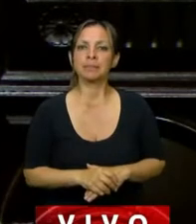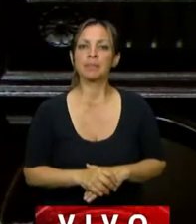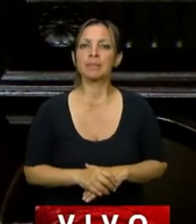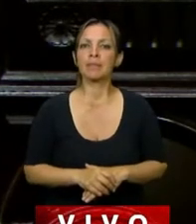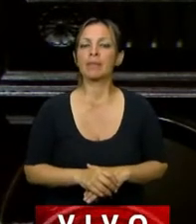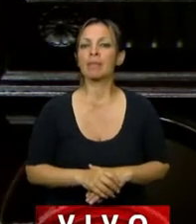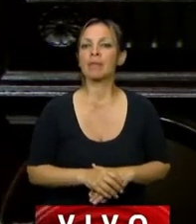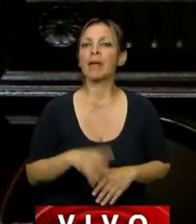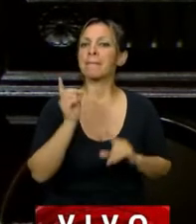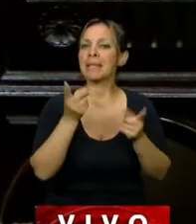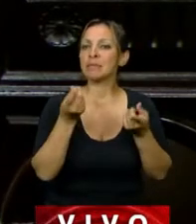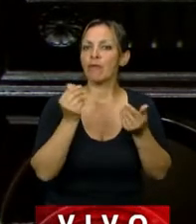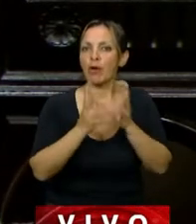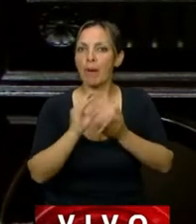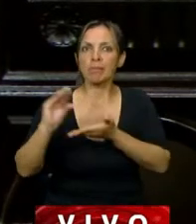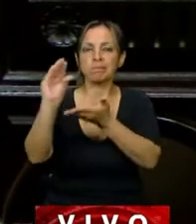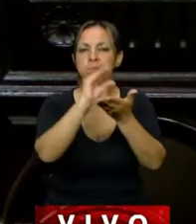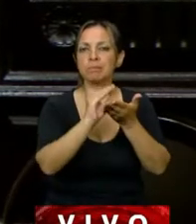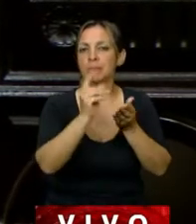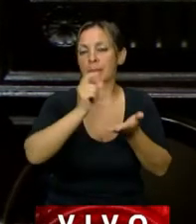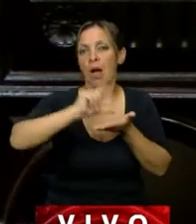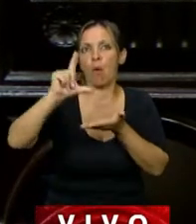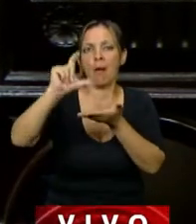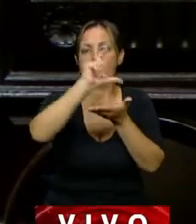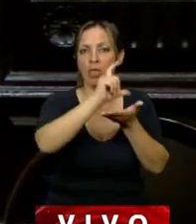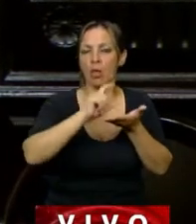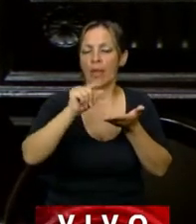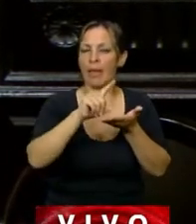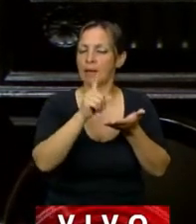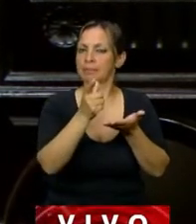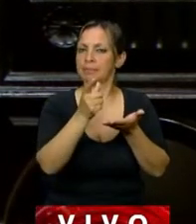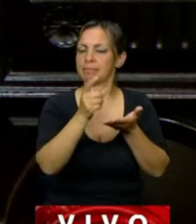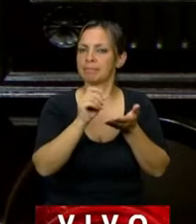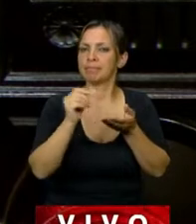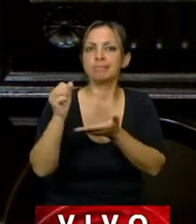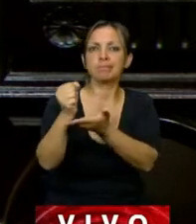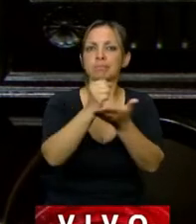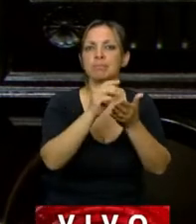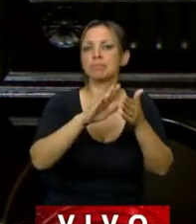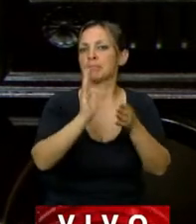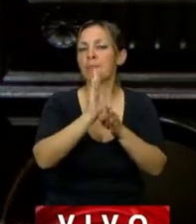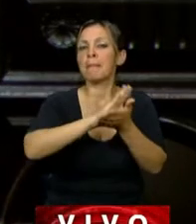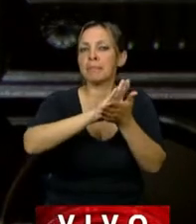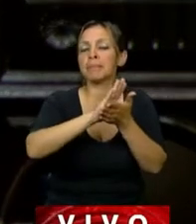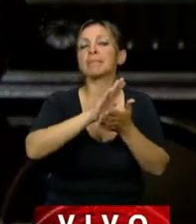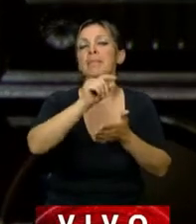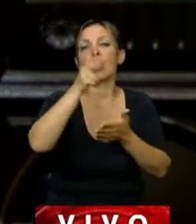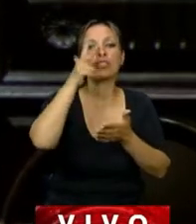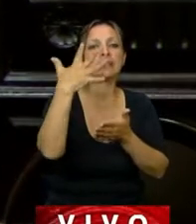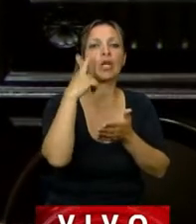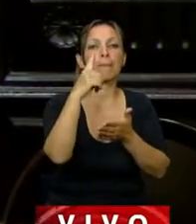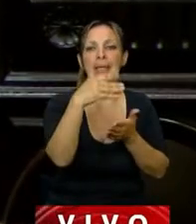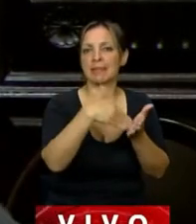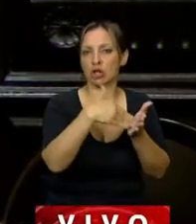ha resultado en el aumento de esta cifra que se ha llevado como piso a 85 mil millones. Esto